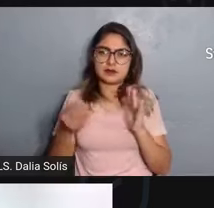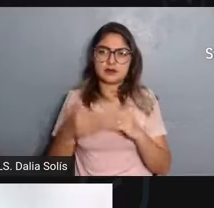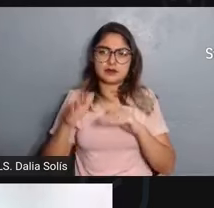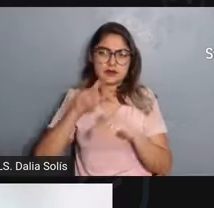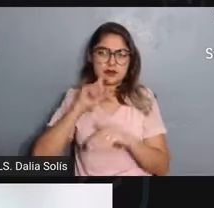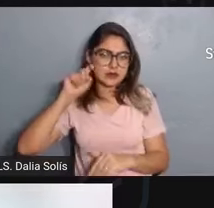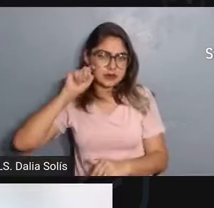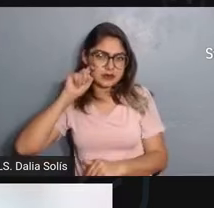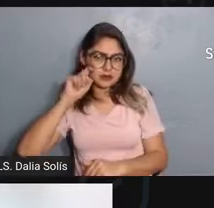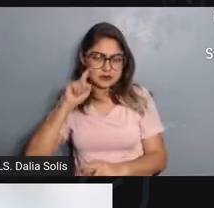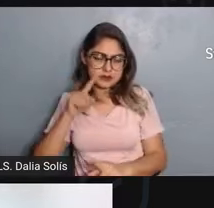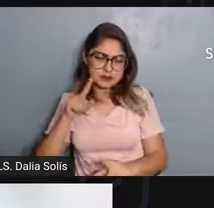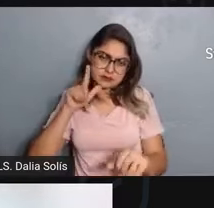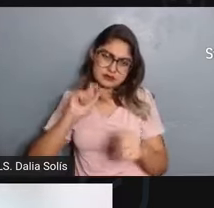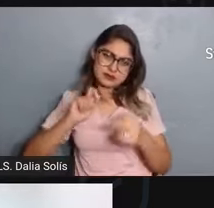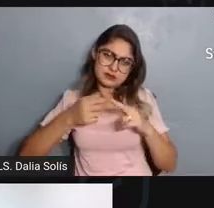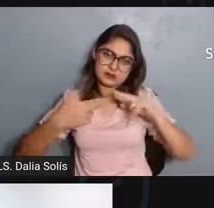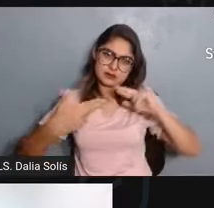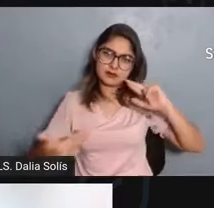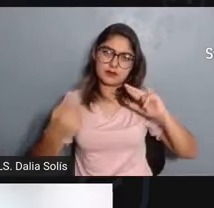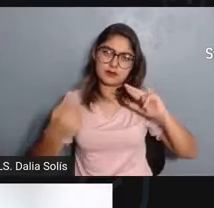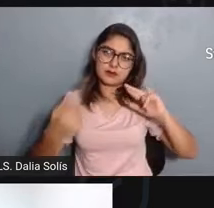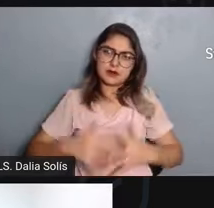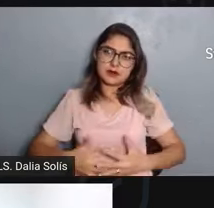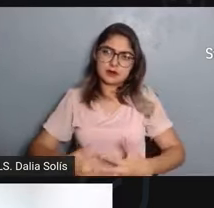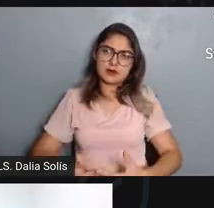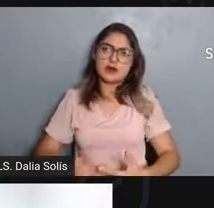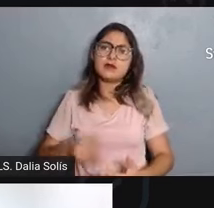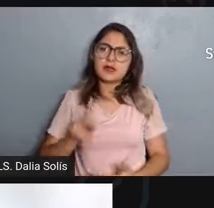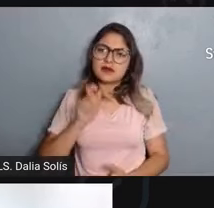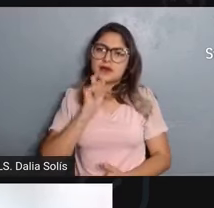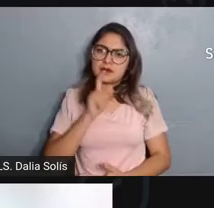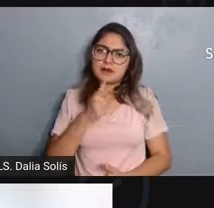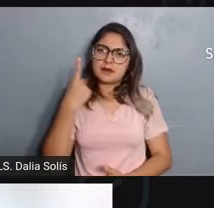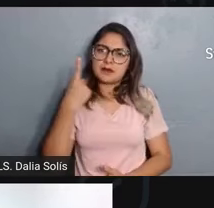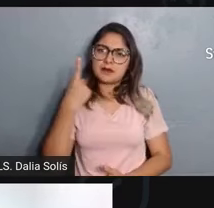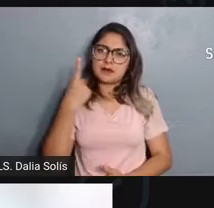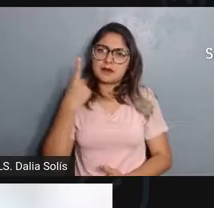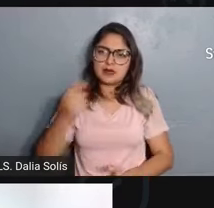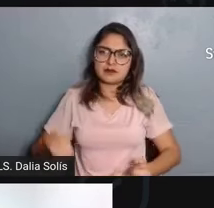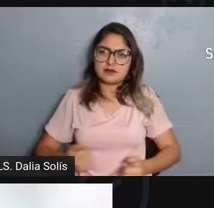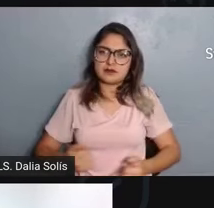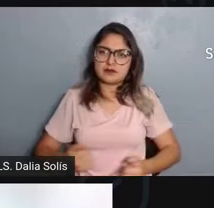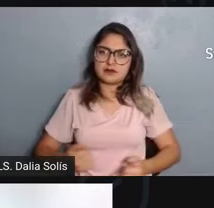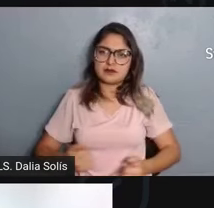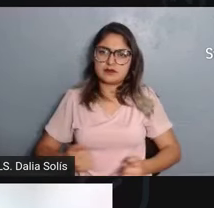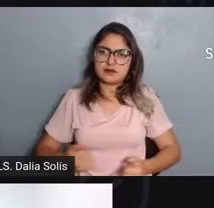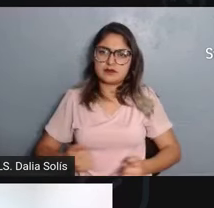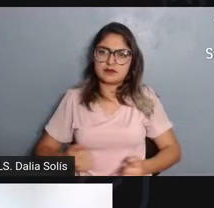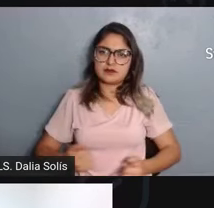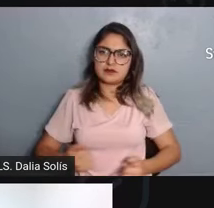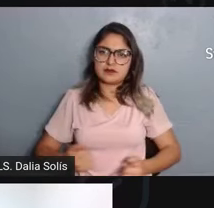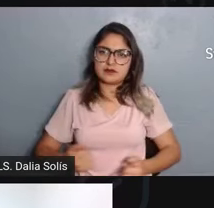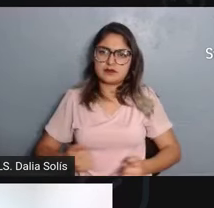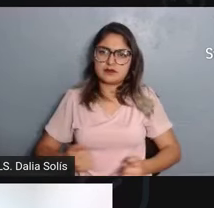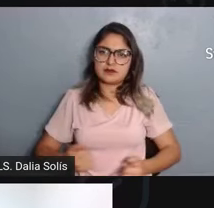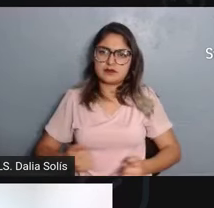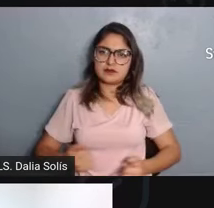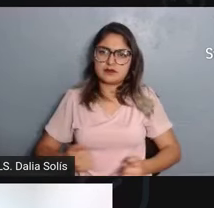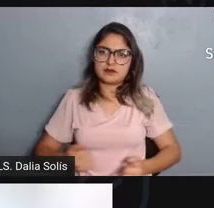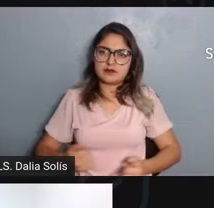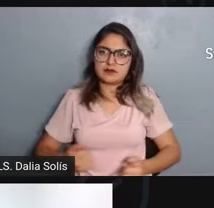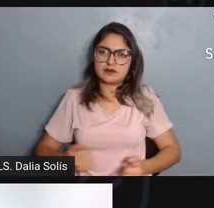Y eso se ha ido perdiendo conforme van pasando los siglos, entra la medicalización de la vejez y entra lo que ya